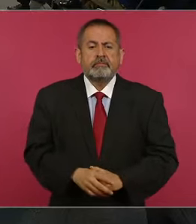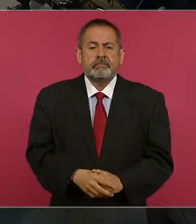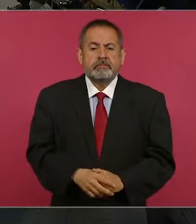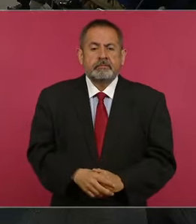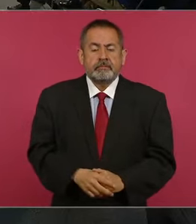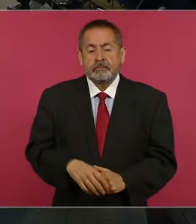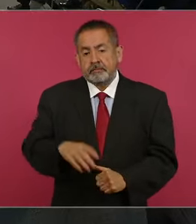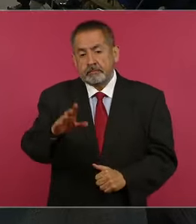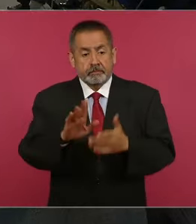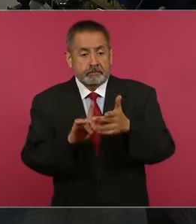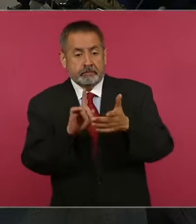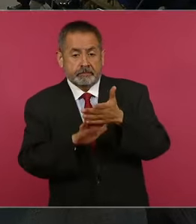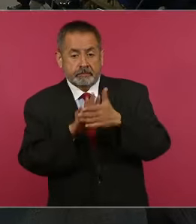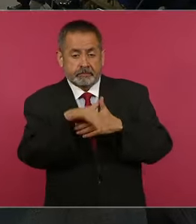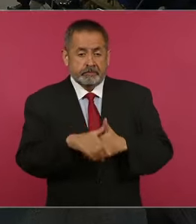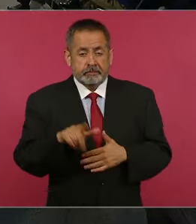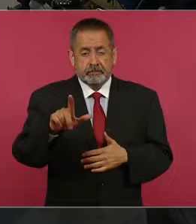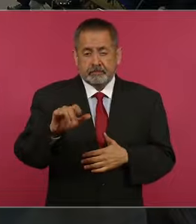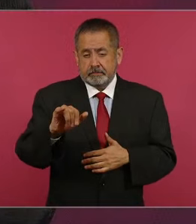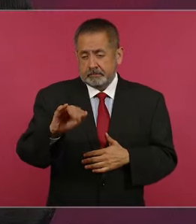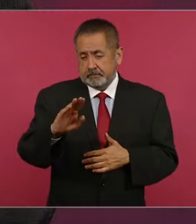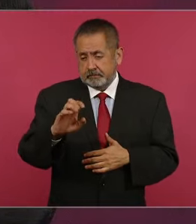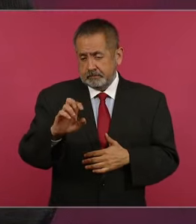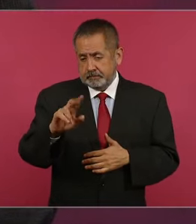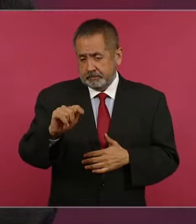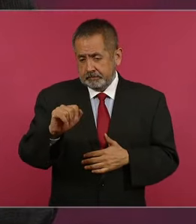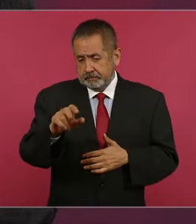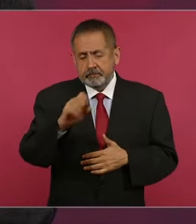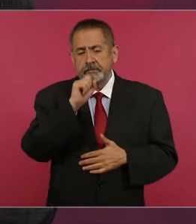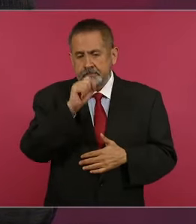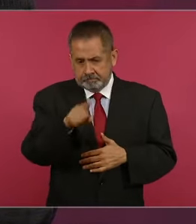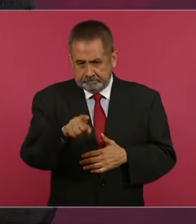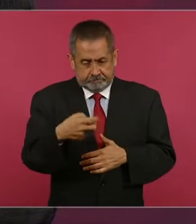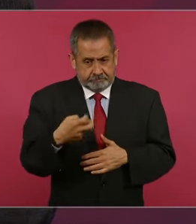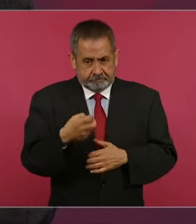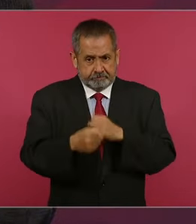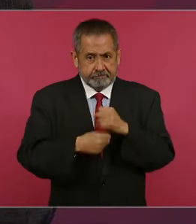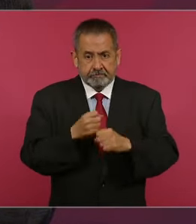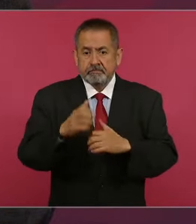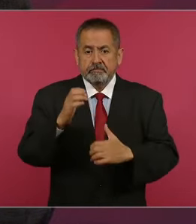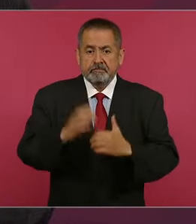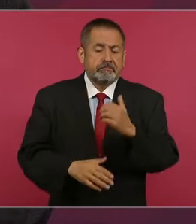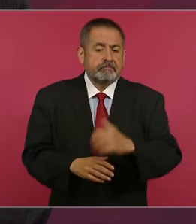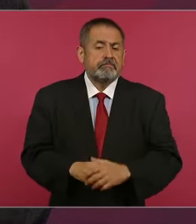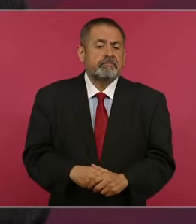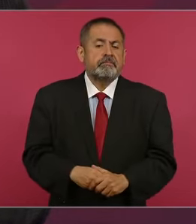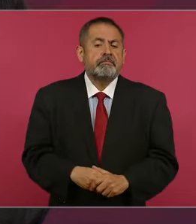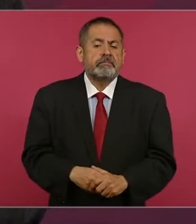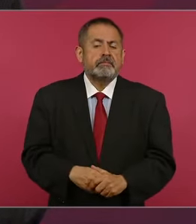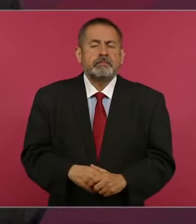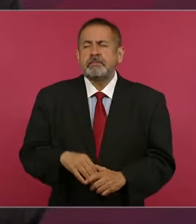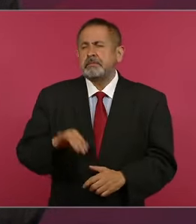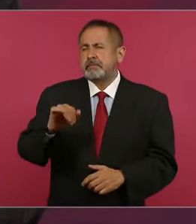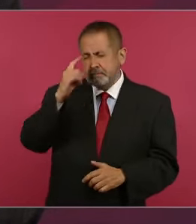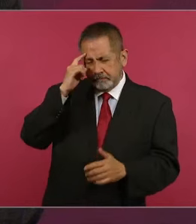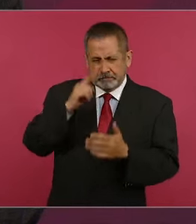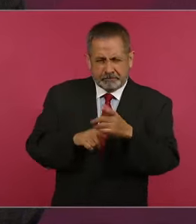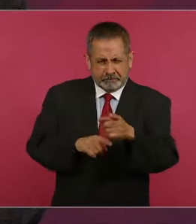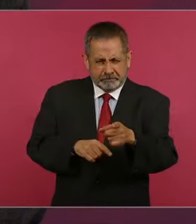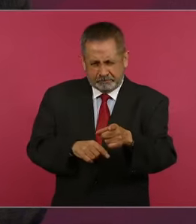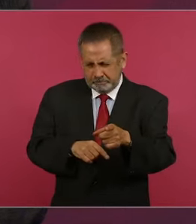La presa Libertad se va a terminar también, ¿sí? Este año, a más tardar el